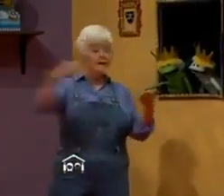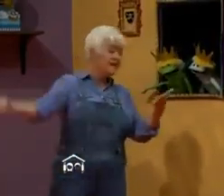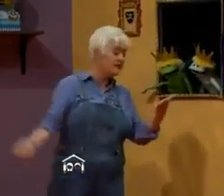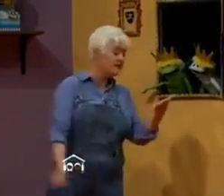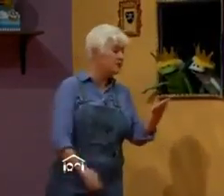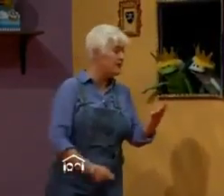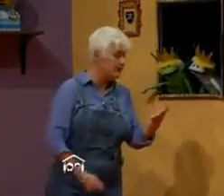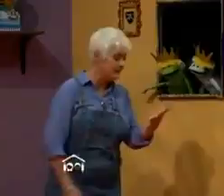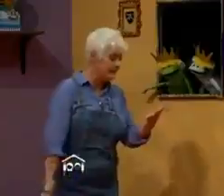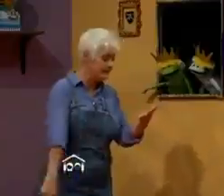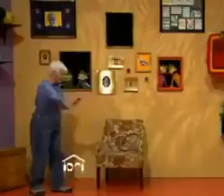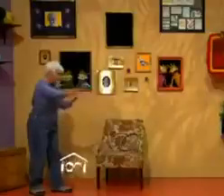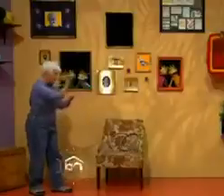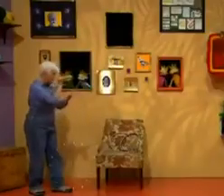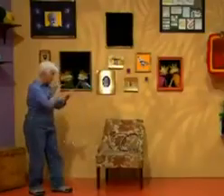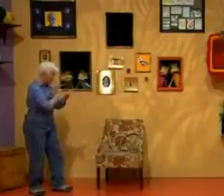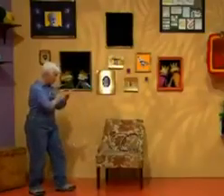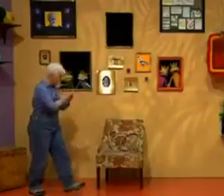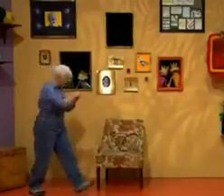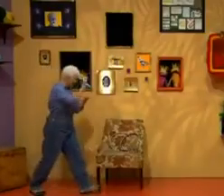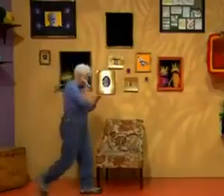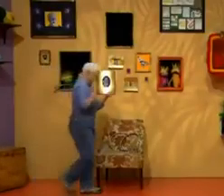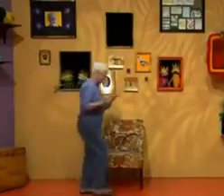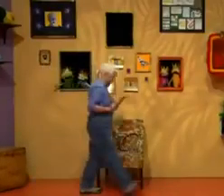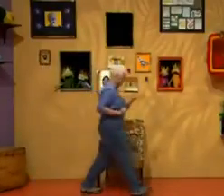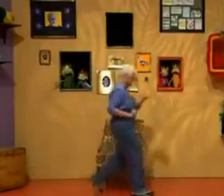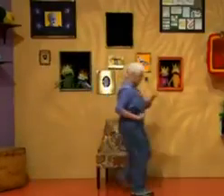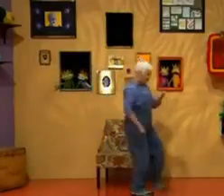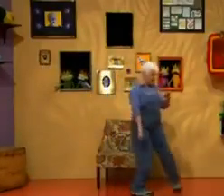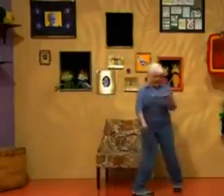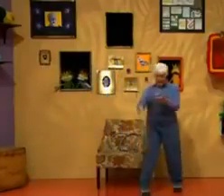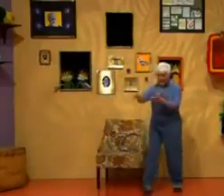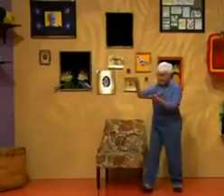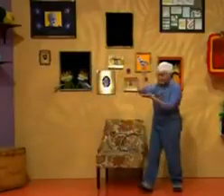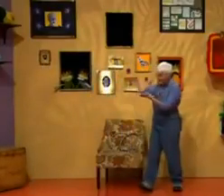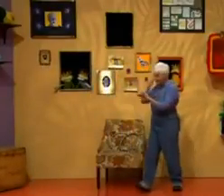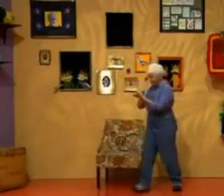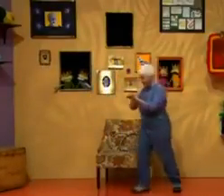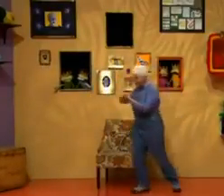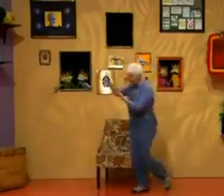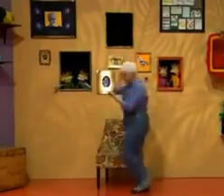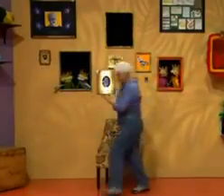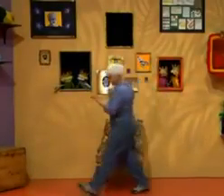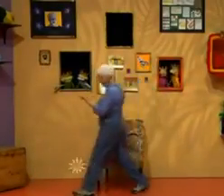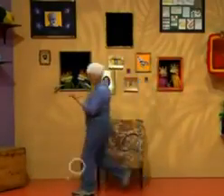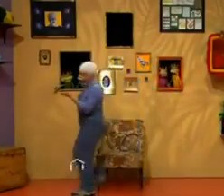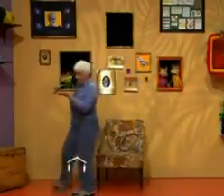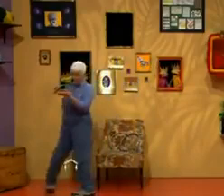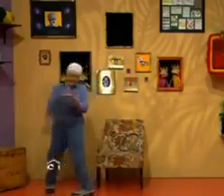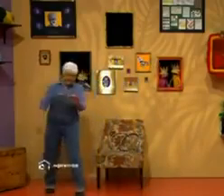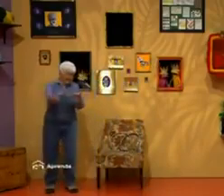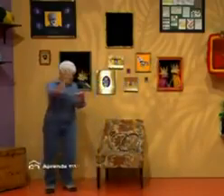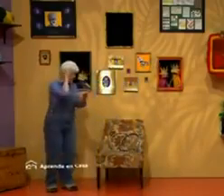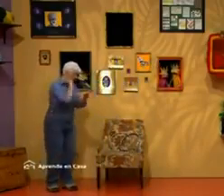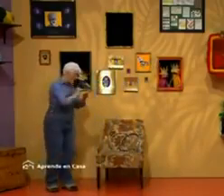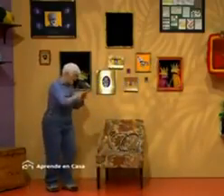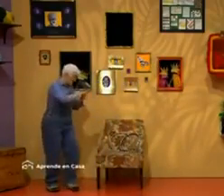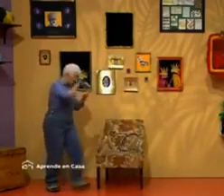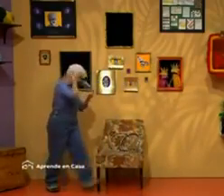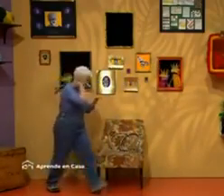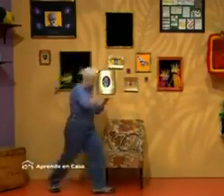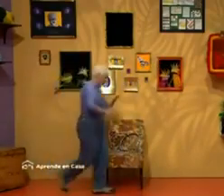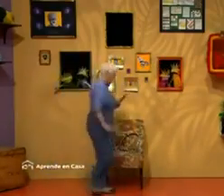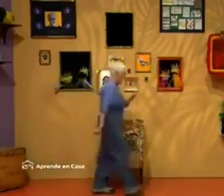llegaba... ¡Listos, príncipes! ¿Príncipe Leopardo? ¡Presente! ¿Príncipe Lince? ¡Presente! ¿Príncipe